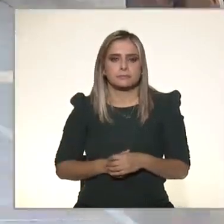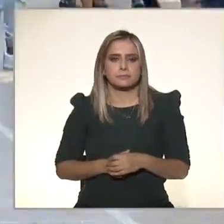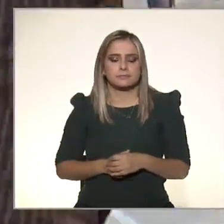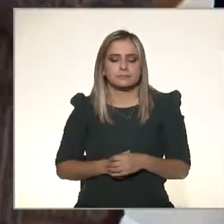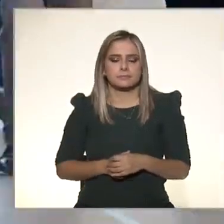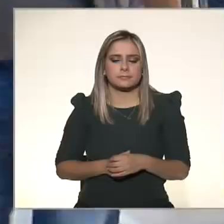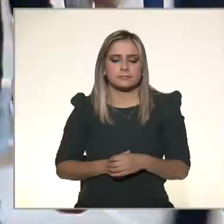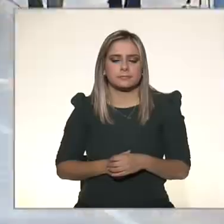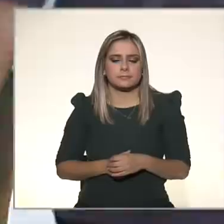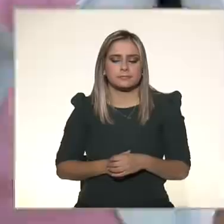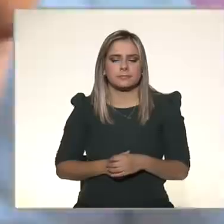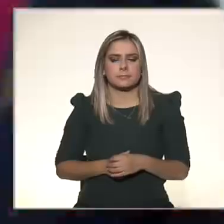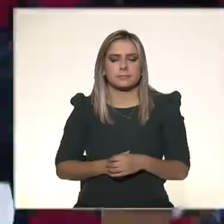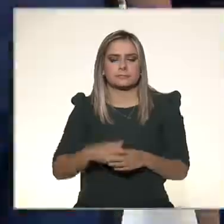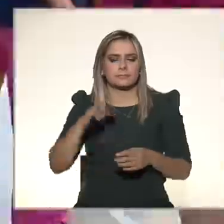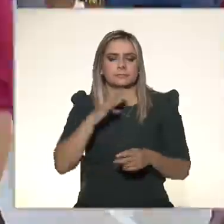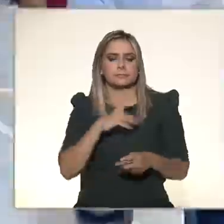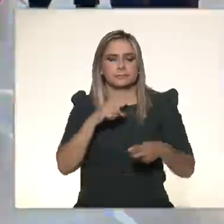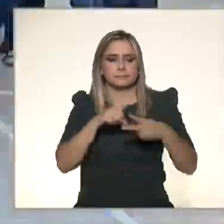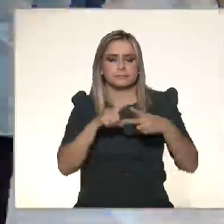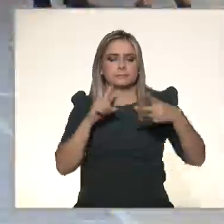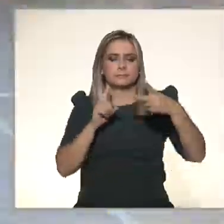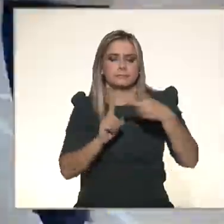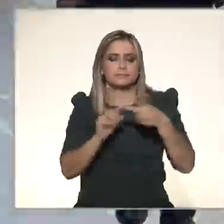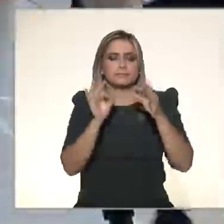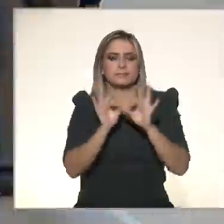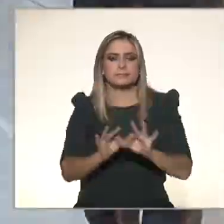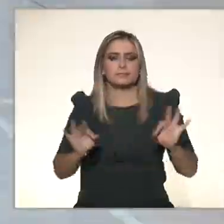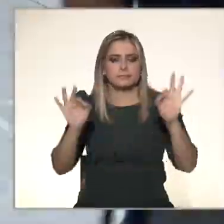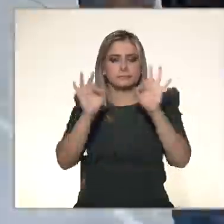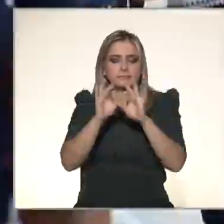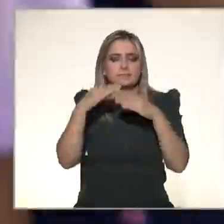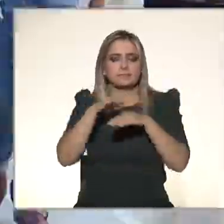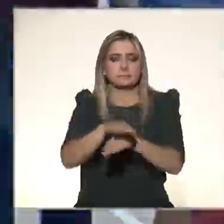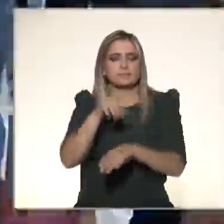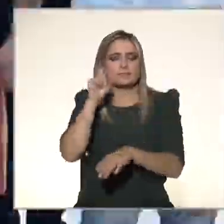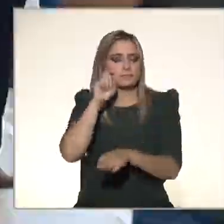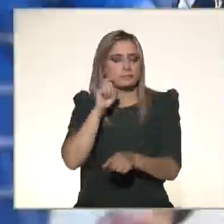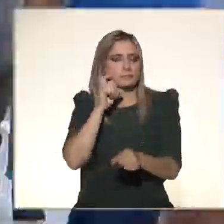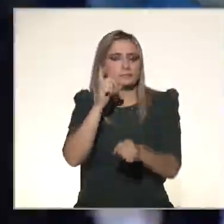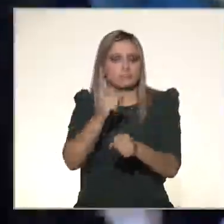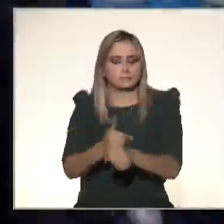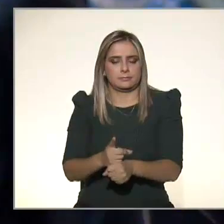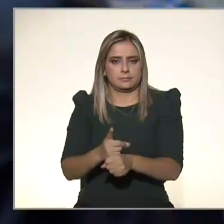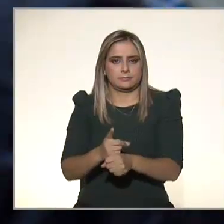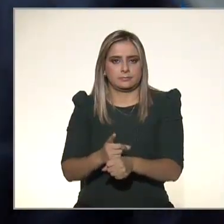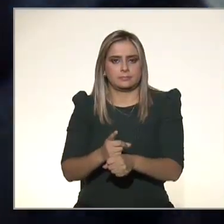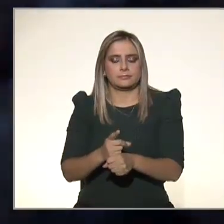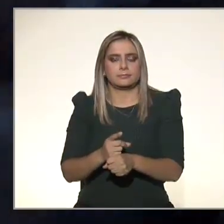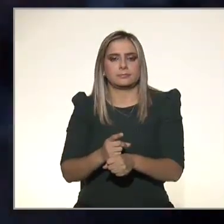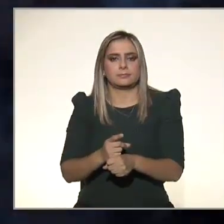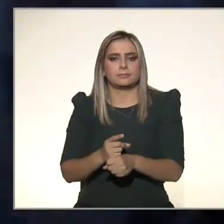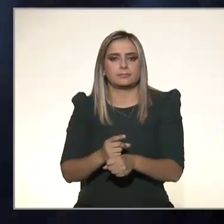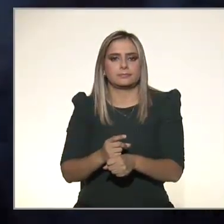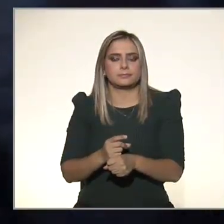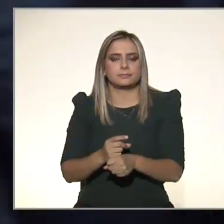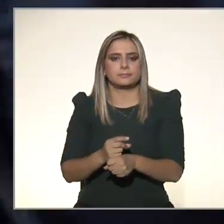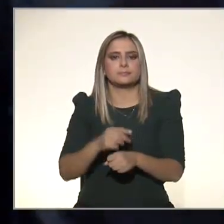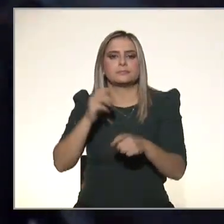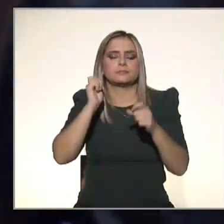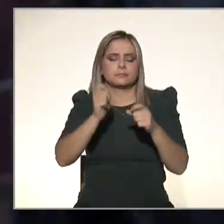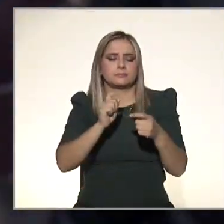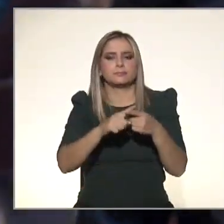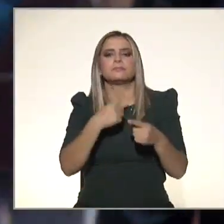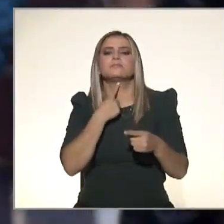Sexo y género son dos componentes fundamentales de la sexualidad, que también está constituida por el